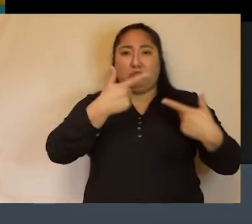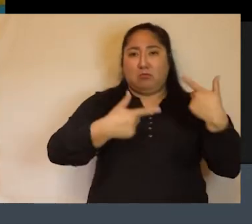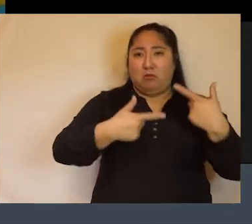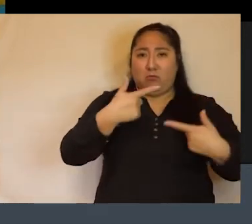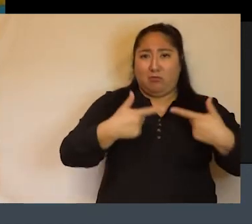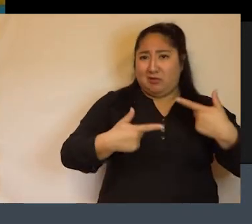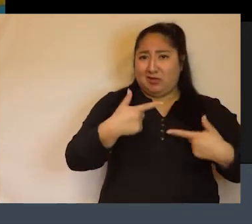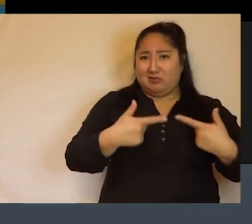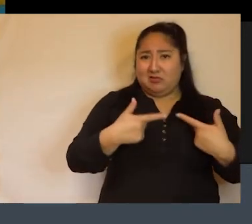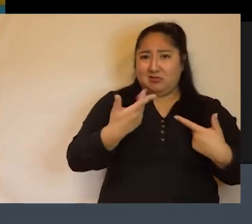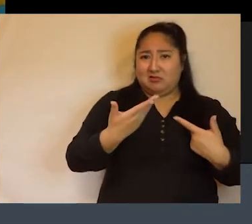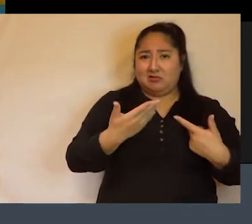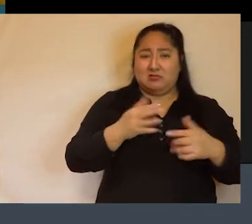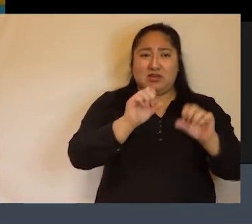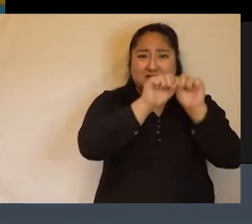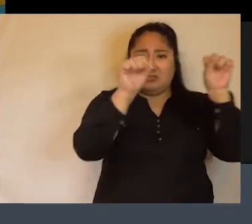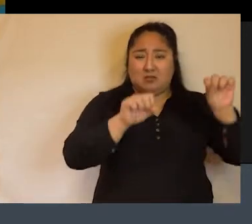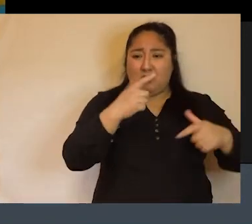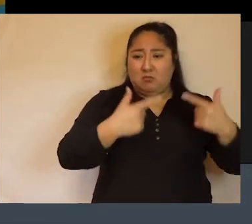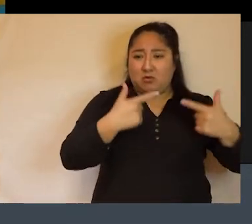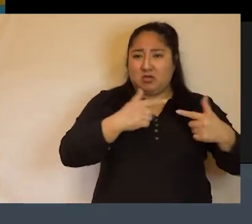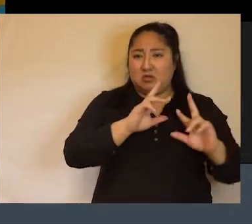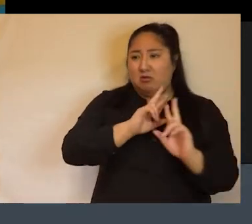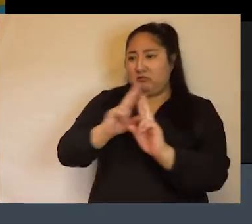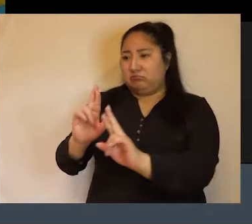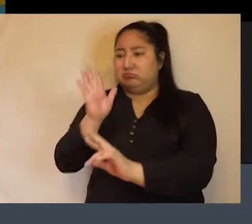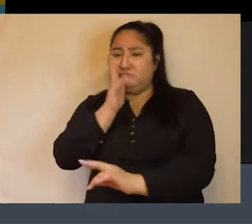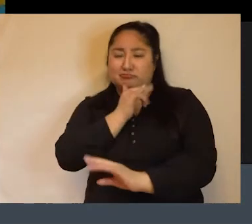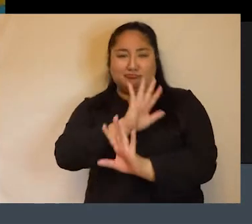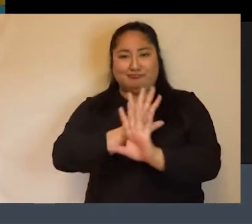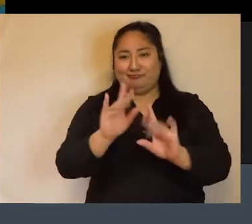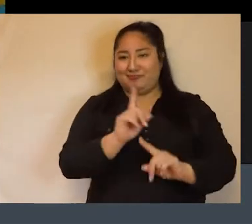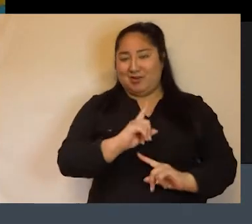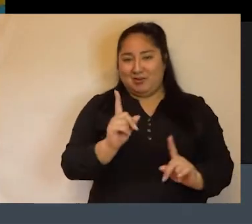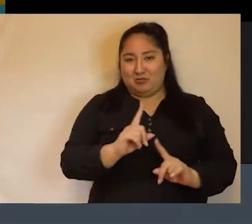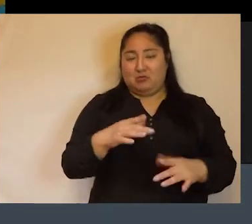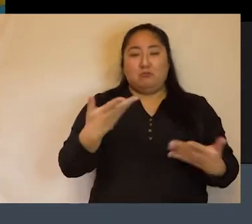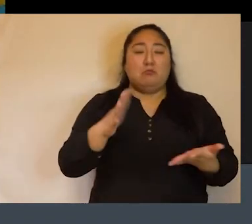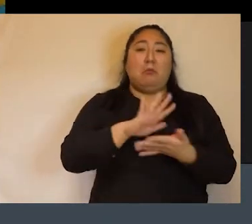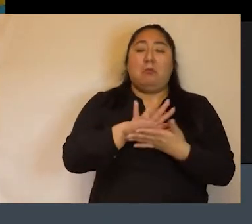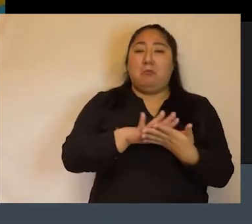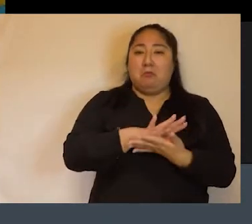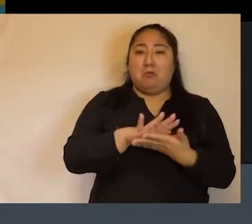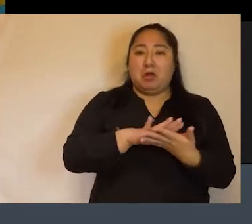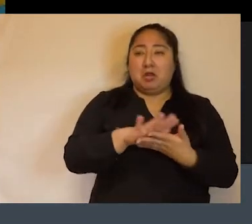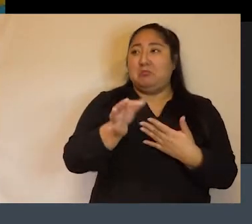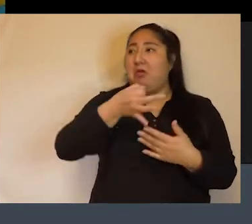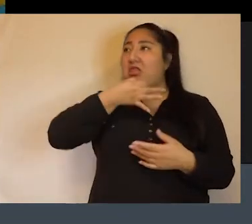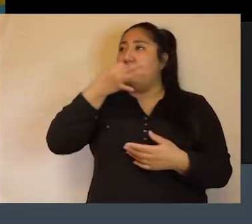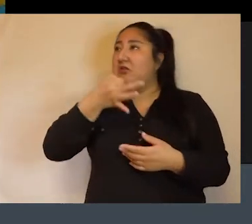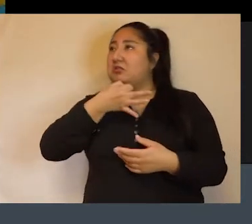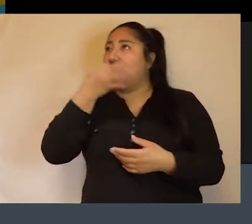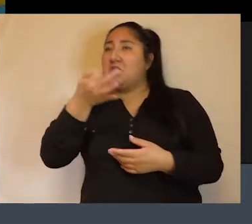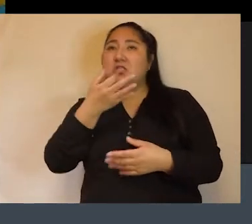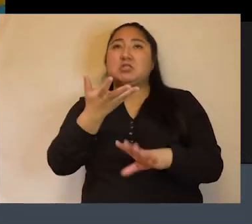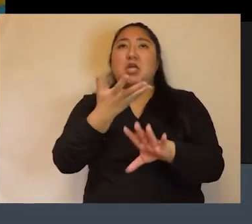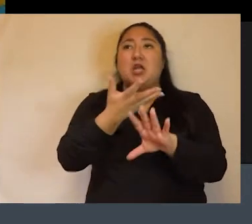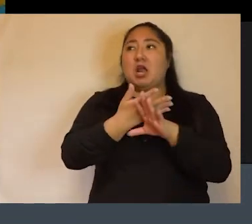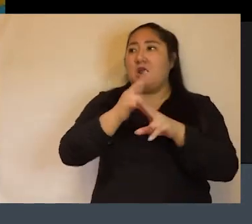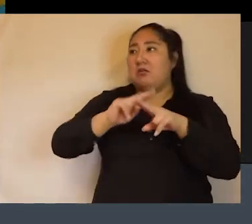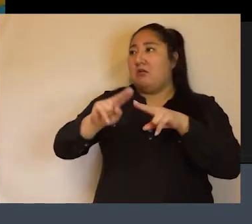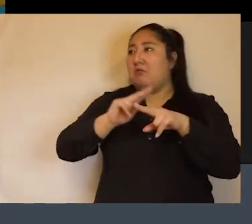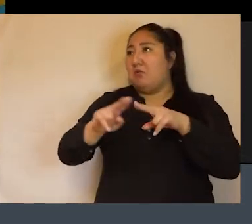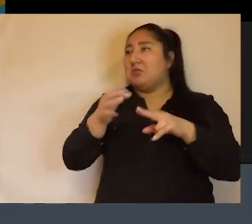políticas públicas que ha diseñado el gobierno han funcionado mal. Los anuncios van en la dirección correcta,